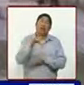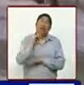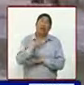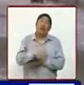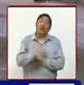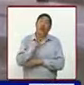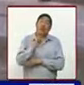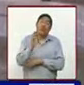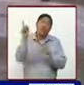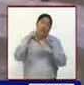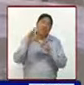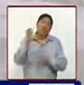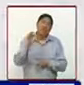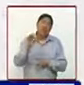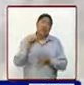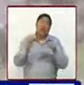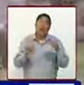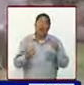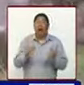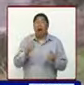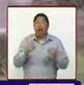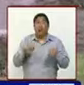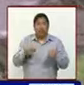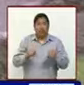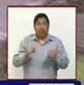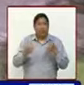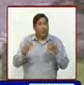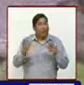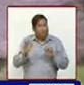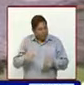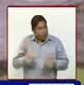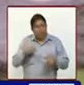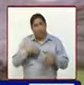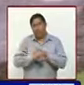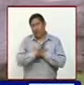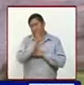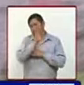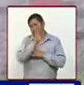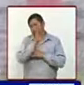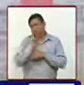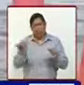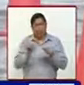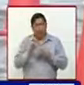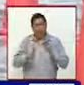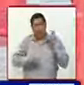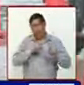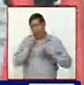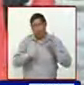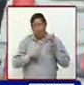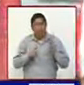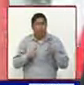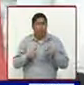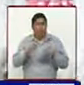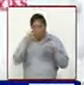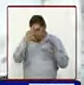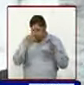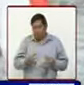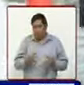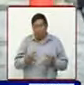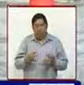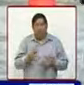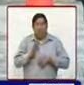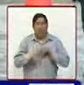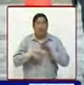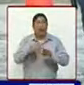a 9. Hay vehículos, motocicletas, incluso buses que ya están pudiendo circular, a la par de que la población también ha tomado la determinación